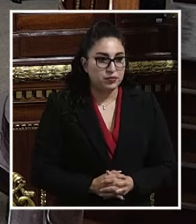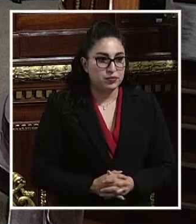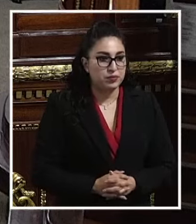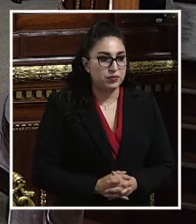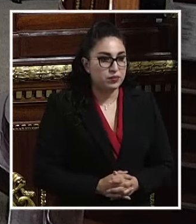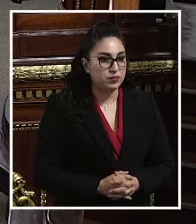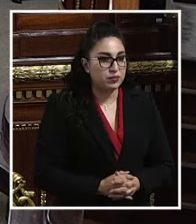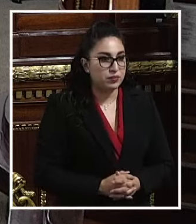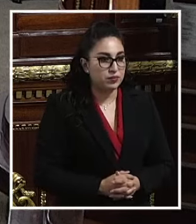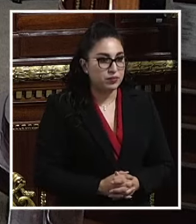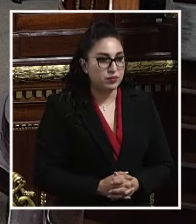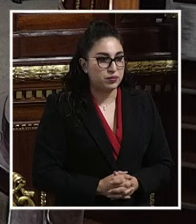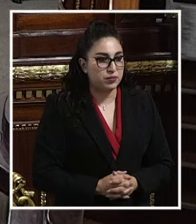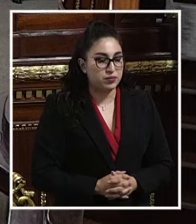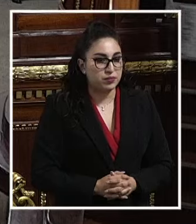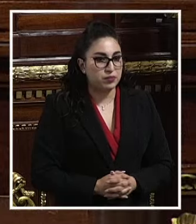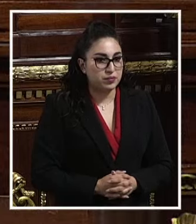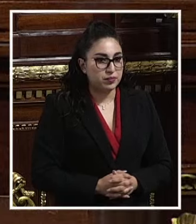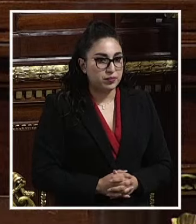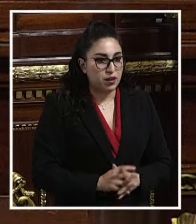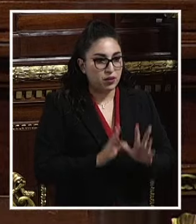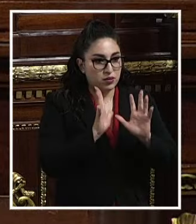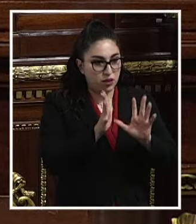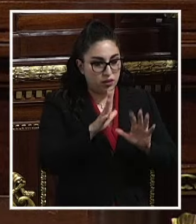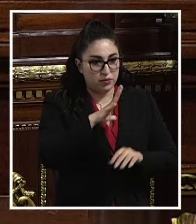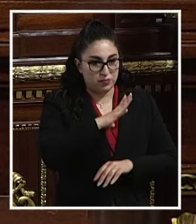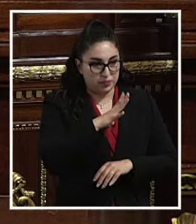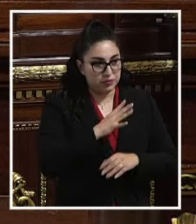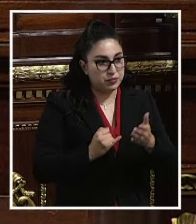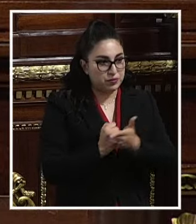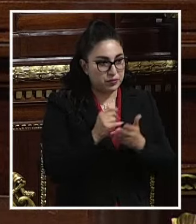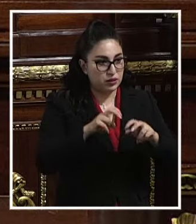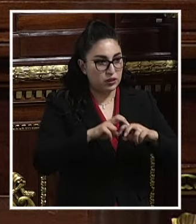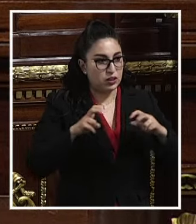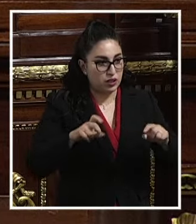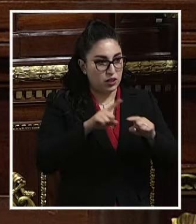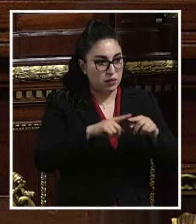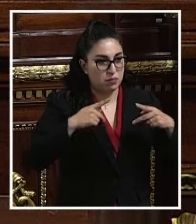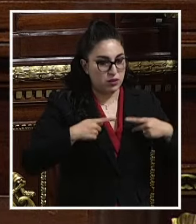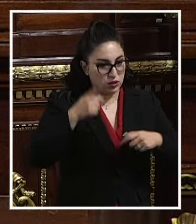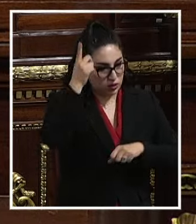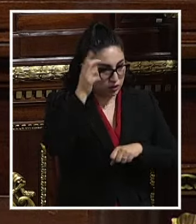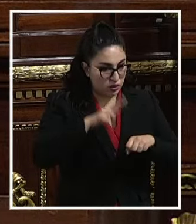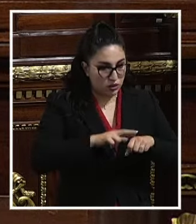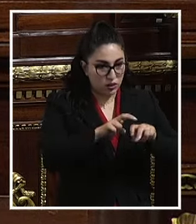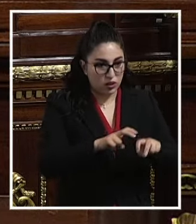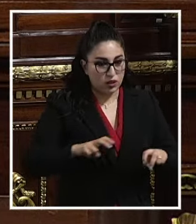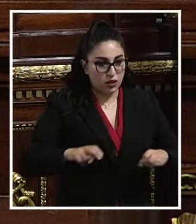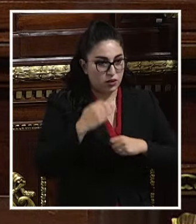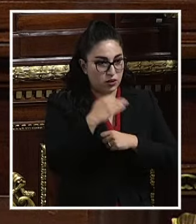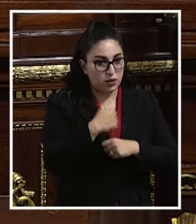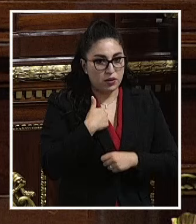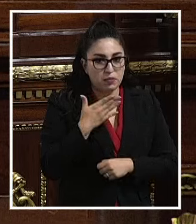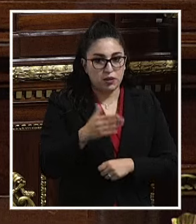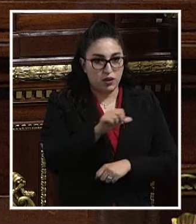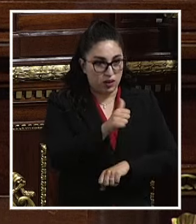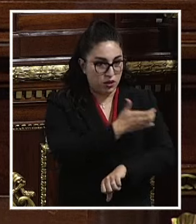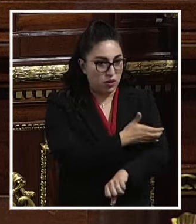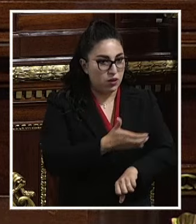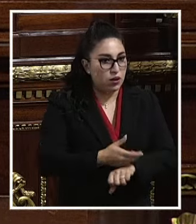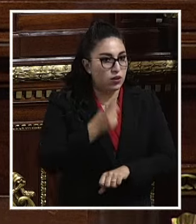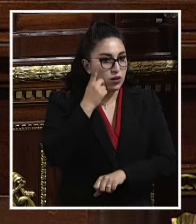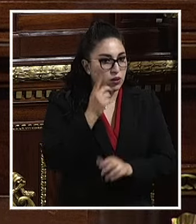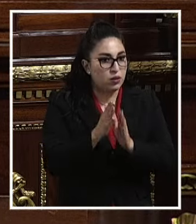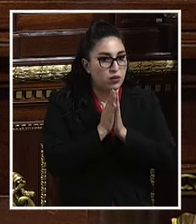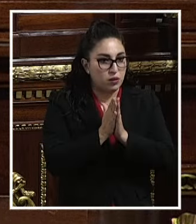Habiendo fundado y motivado su composición, solicito atentamente a las y los legisladores mencionados, integrantes